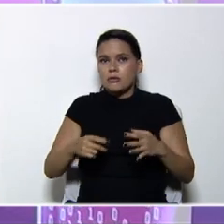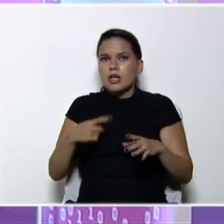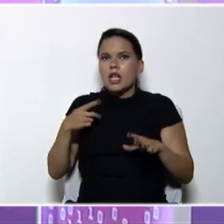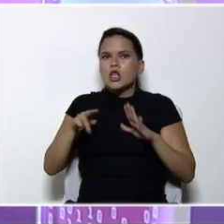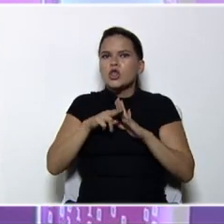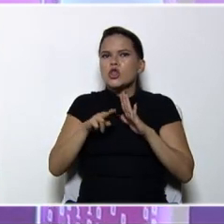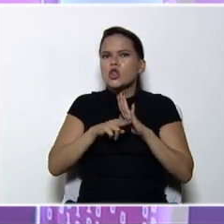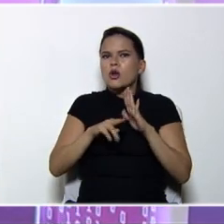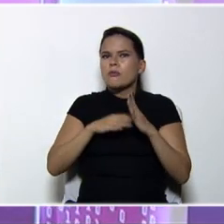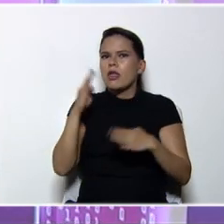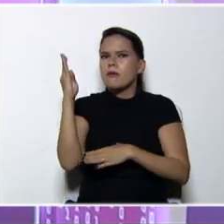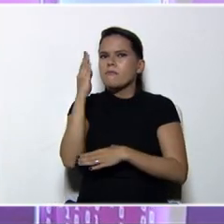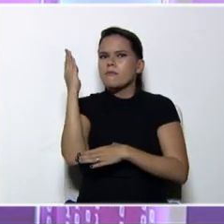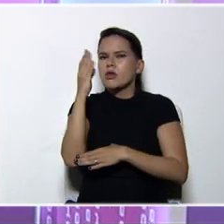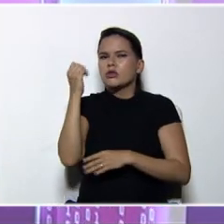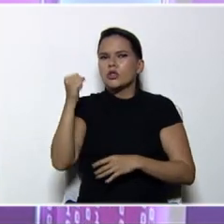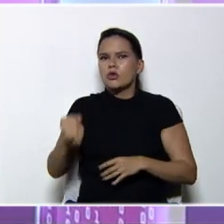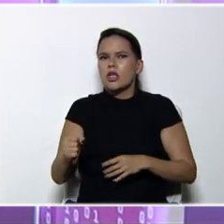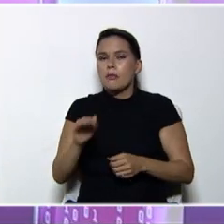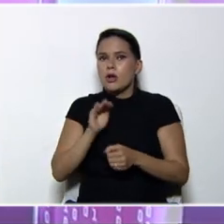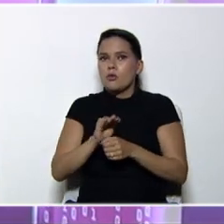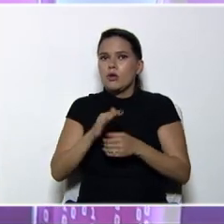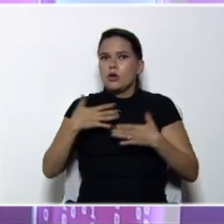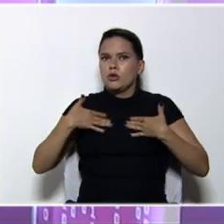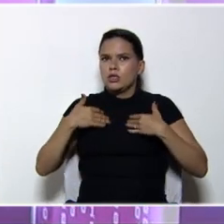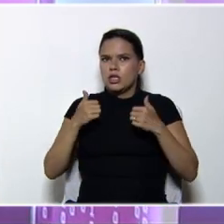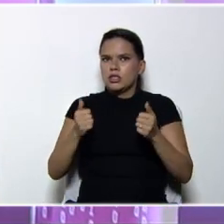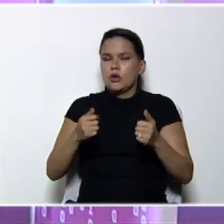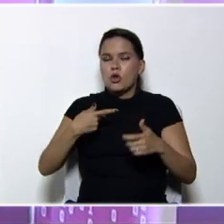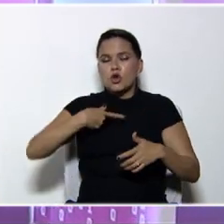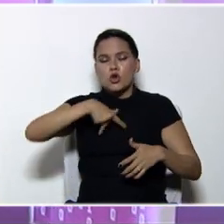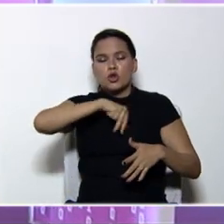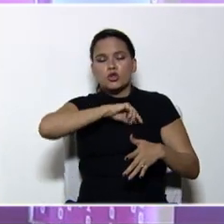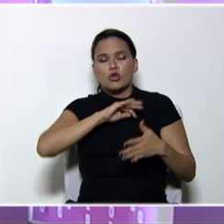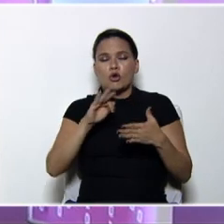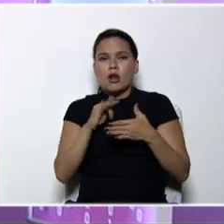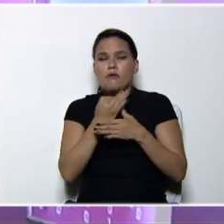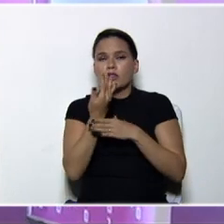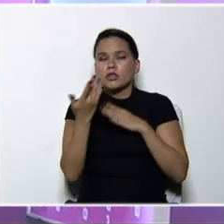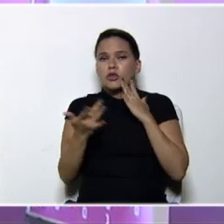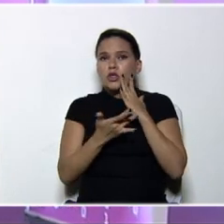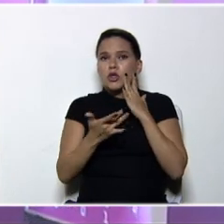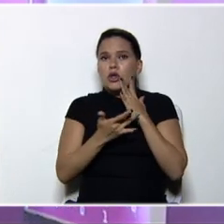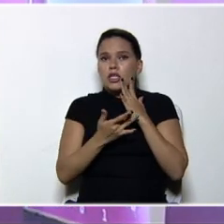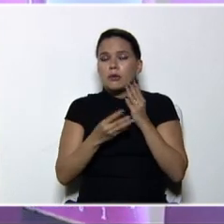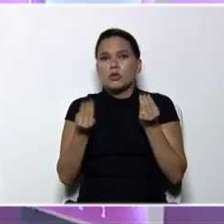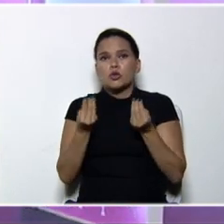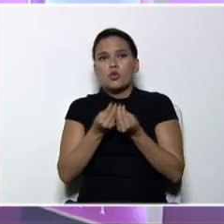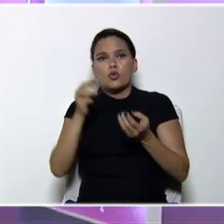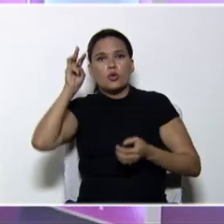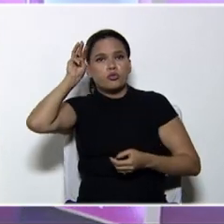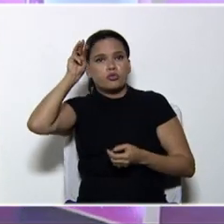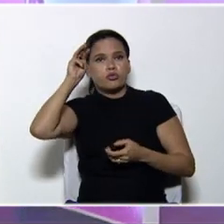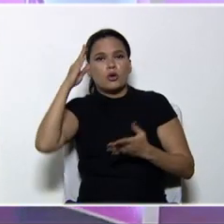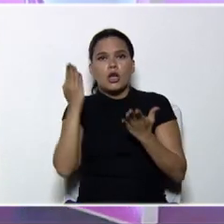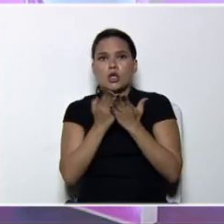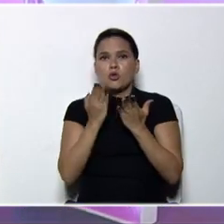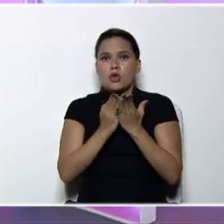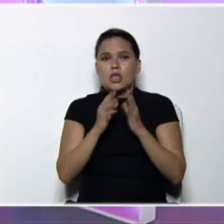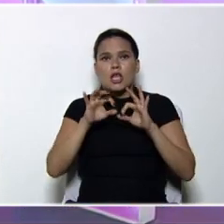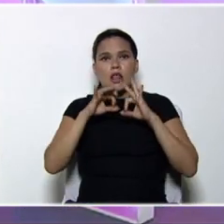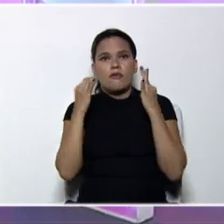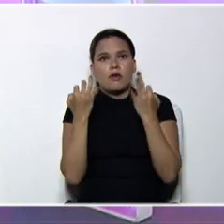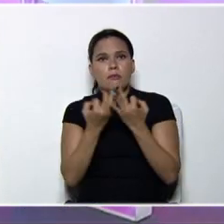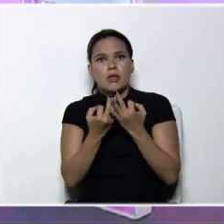de bioseguridad para resguardar nuestra salud. Nosotros en Fundavit nos mantenemos junto al docente, el estudiante y la